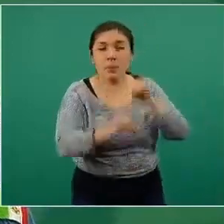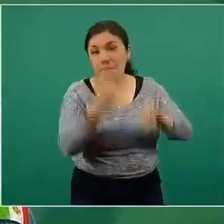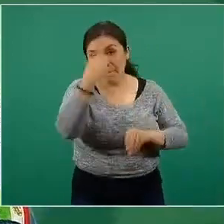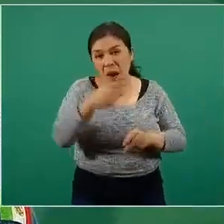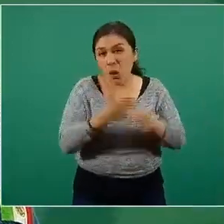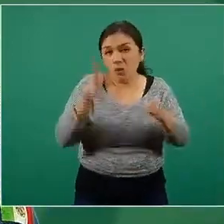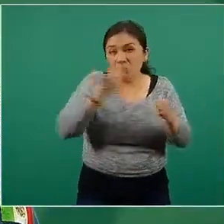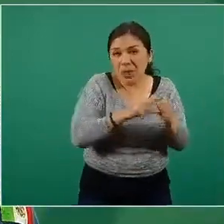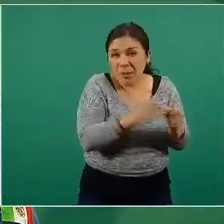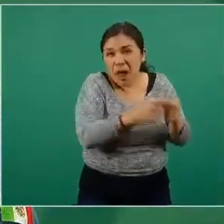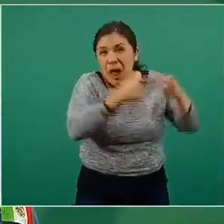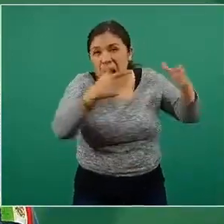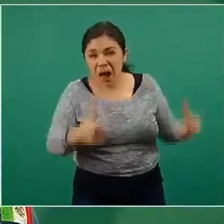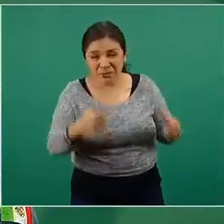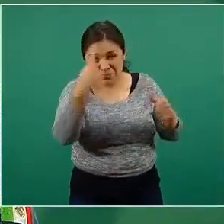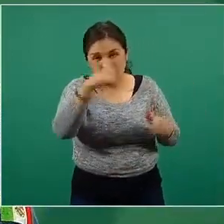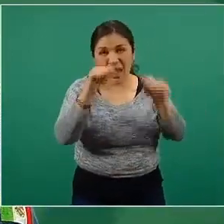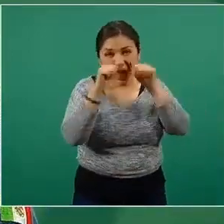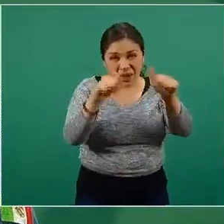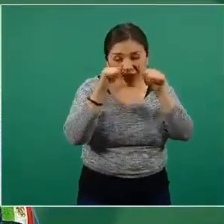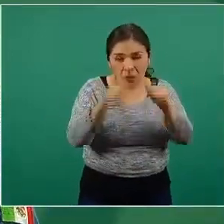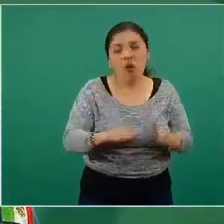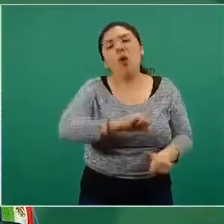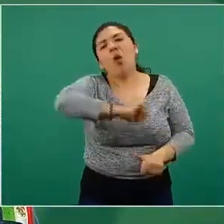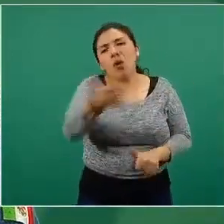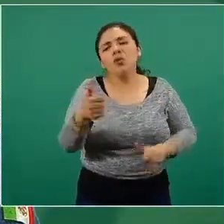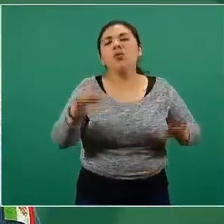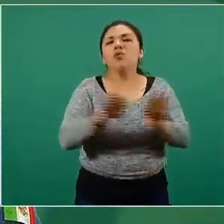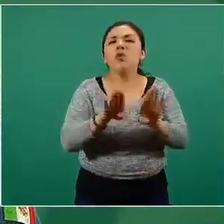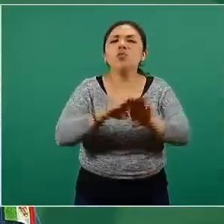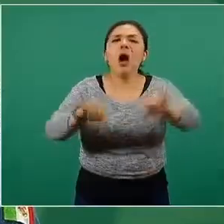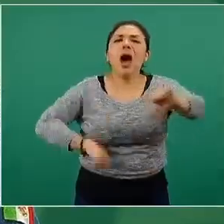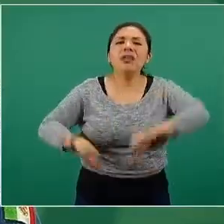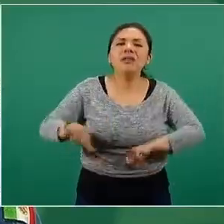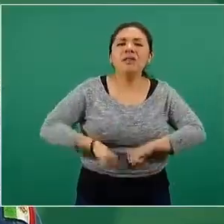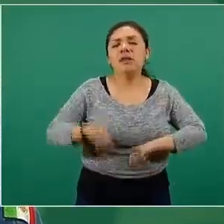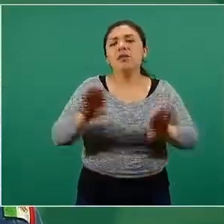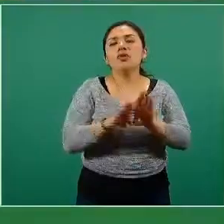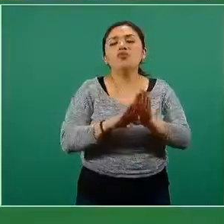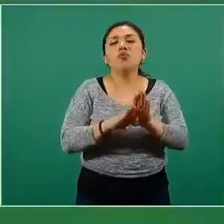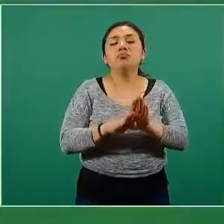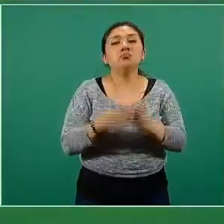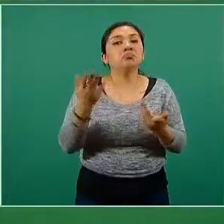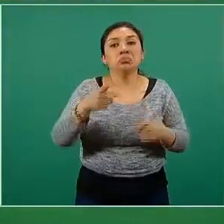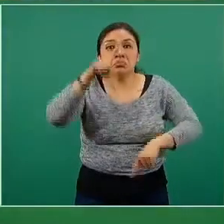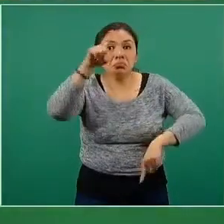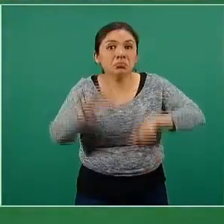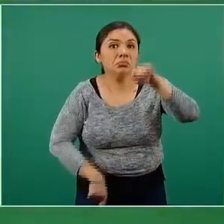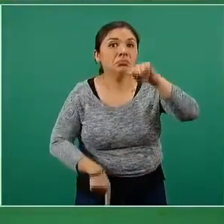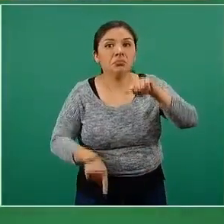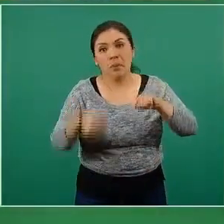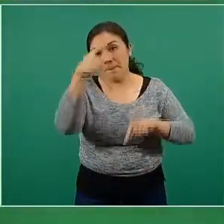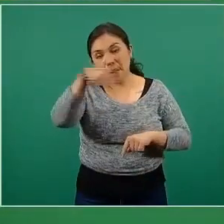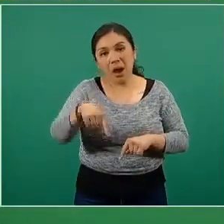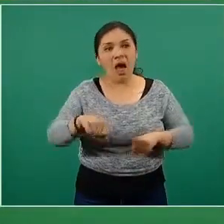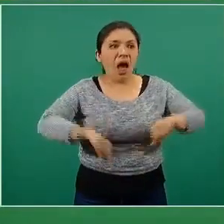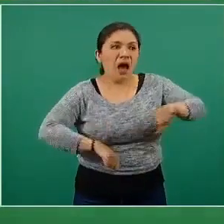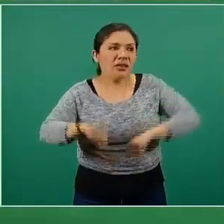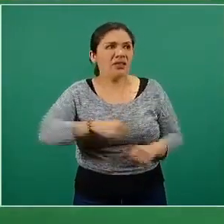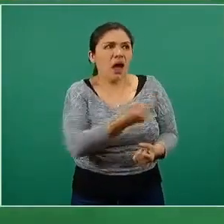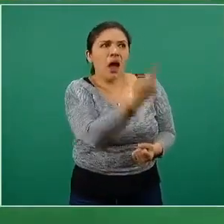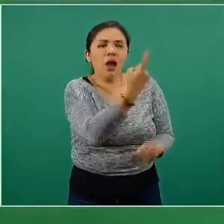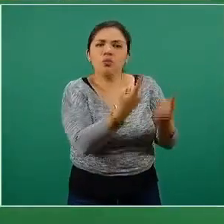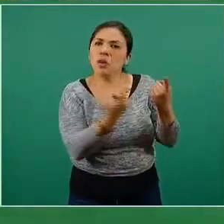hospitales hasta, pues digamos, actividades como la suspensión, ¿verdad? La suspensión de ciertas